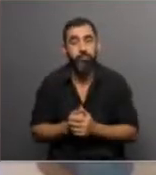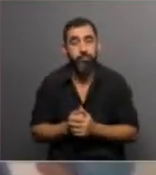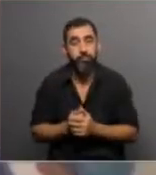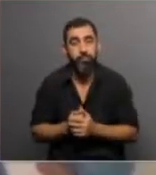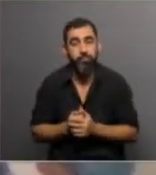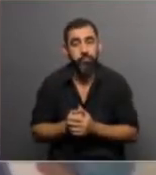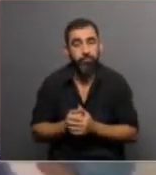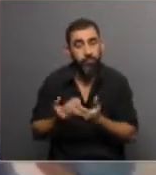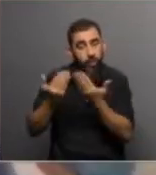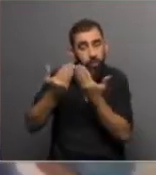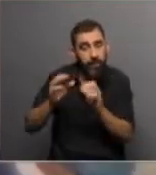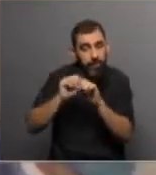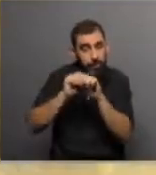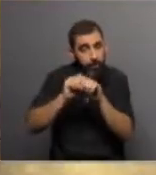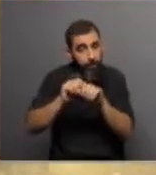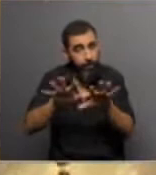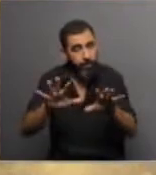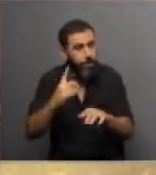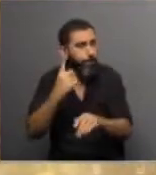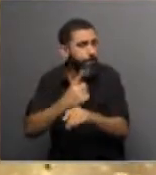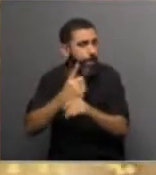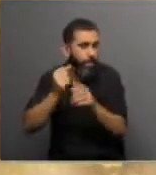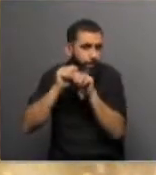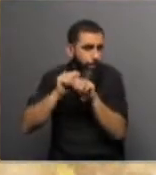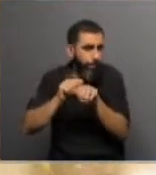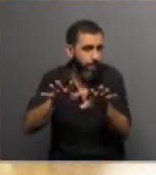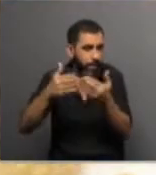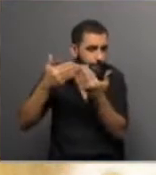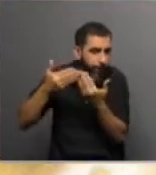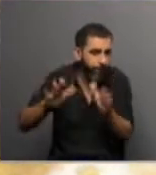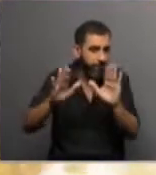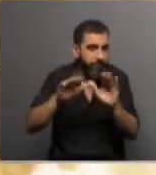al principio de la epidemia, bien al principio,